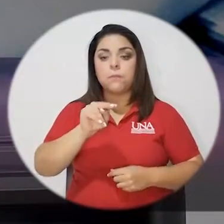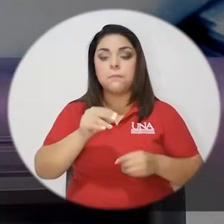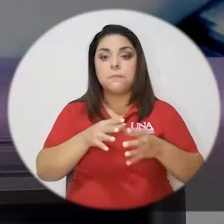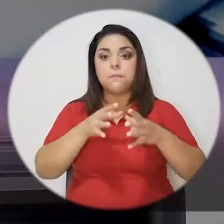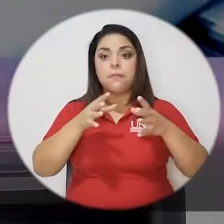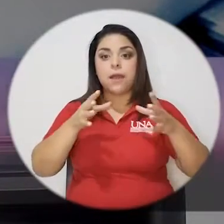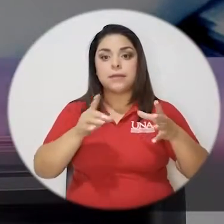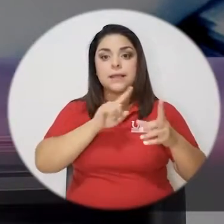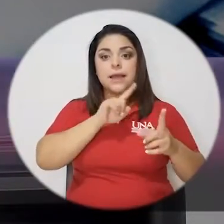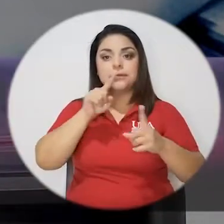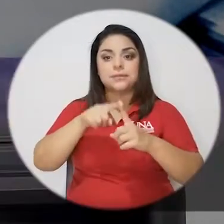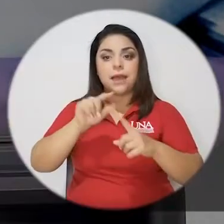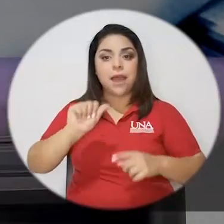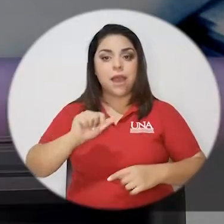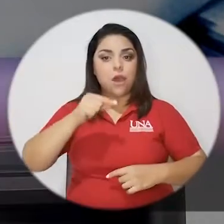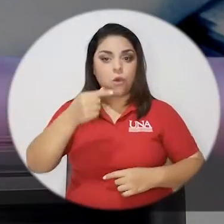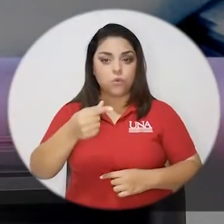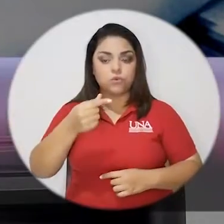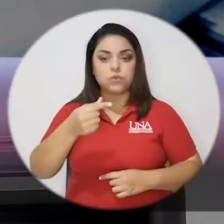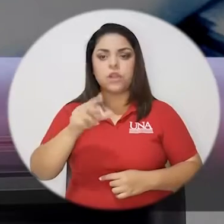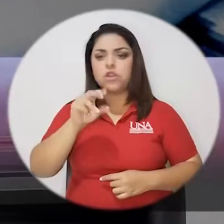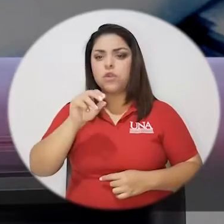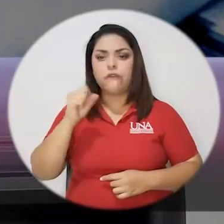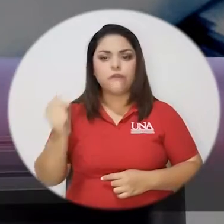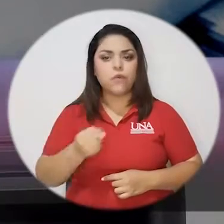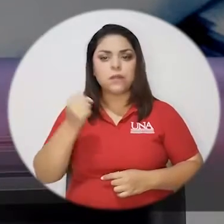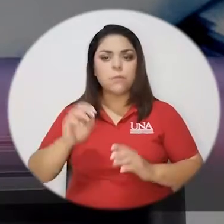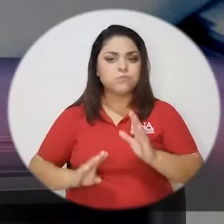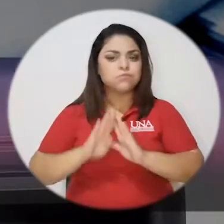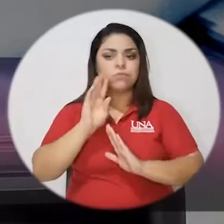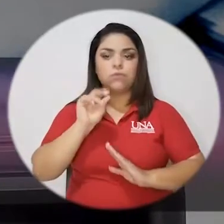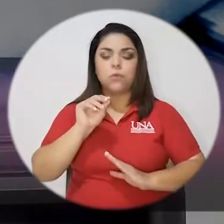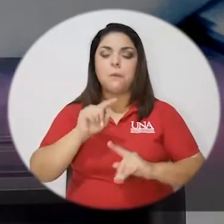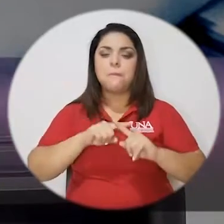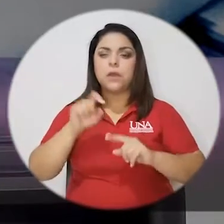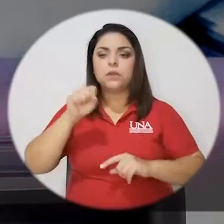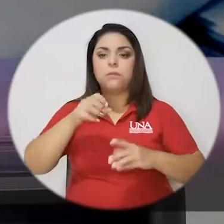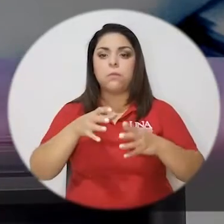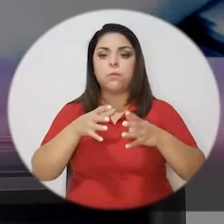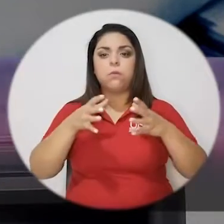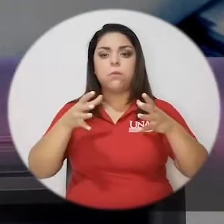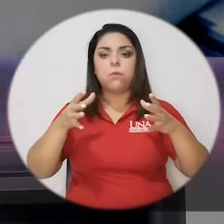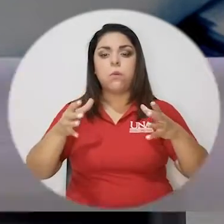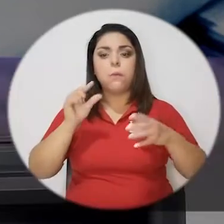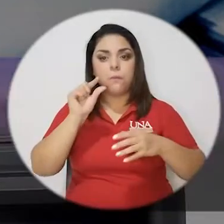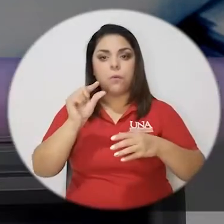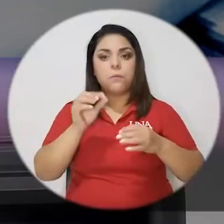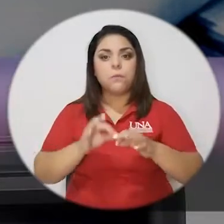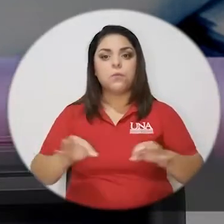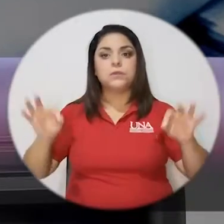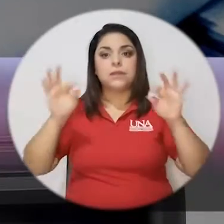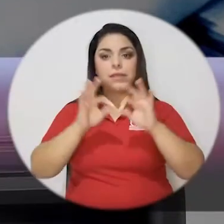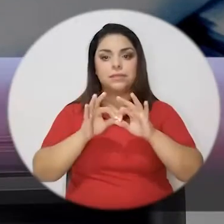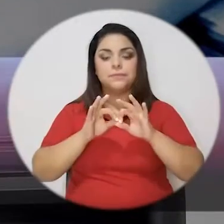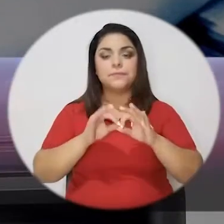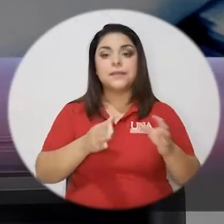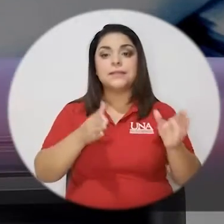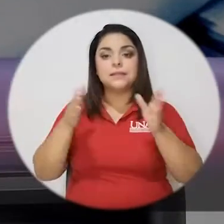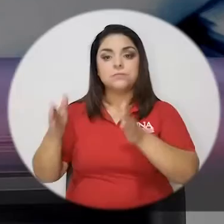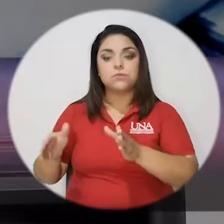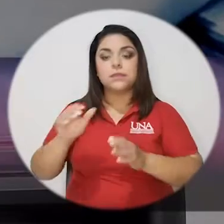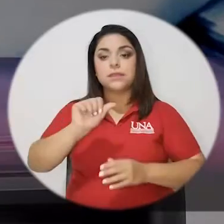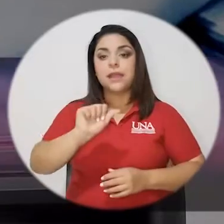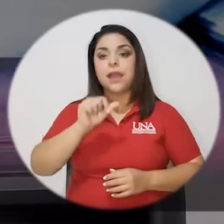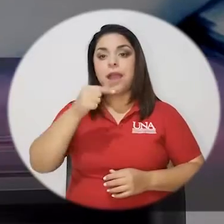agosto, que no fue exponencial, pero que sí tuvo una cierta cantidad importante de casos. Luego,